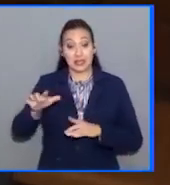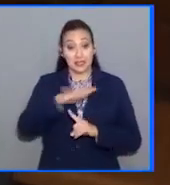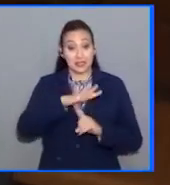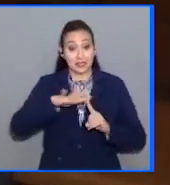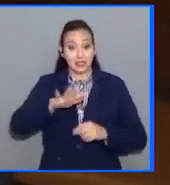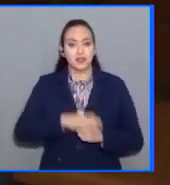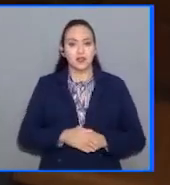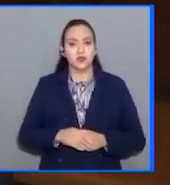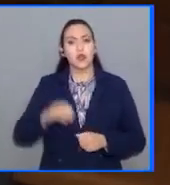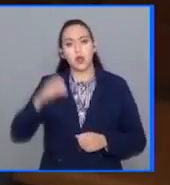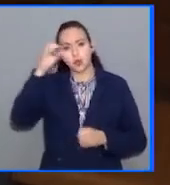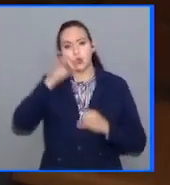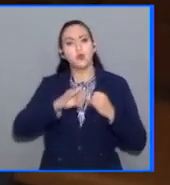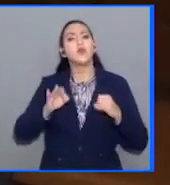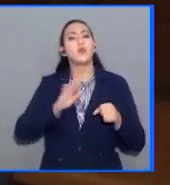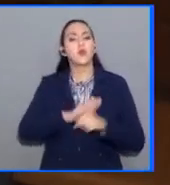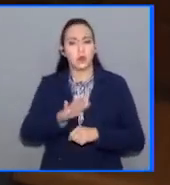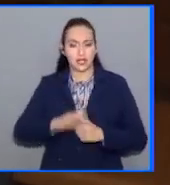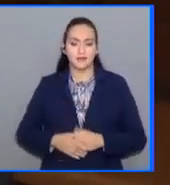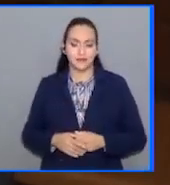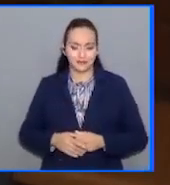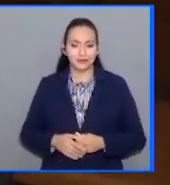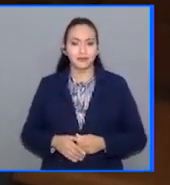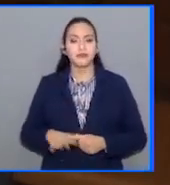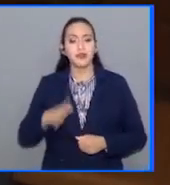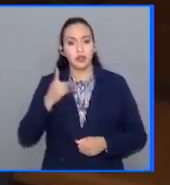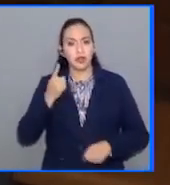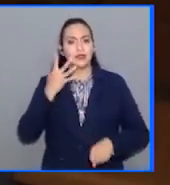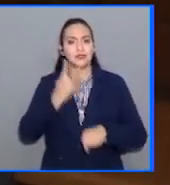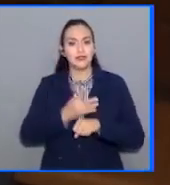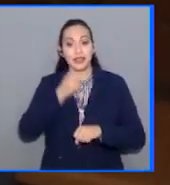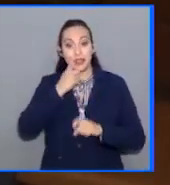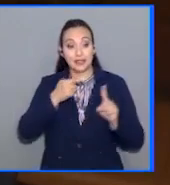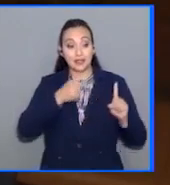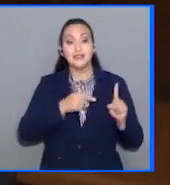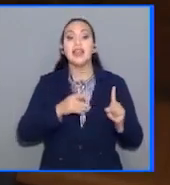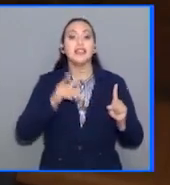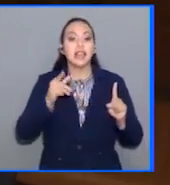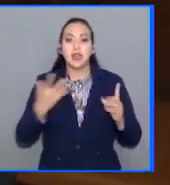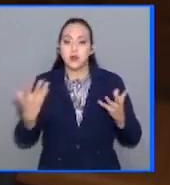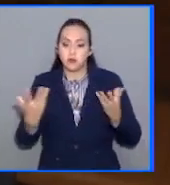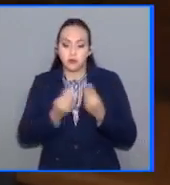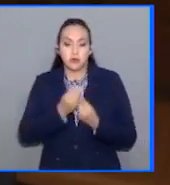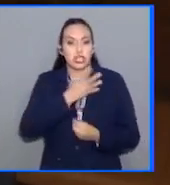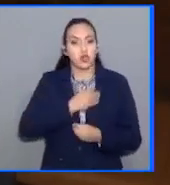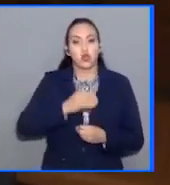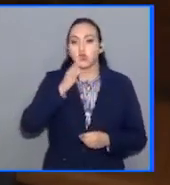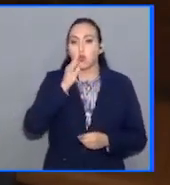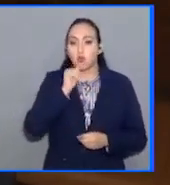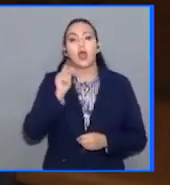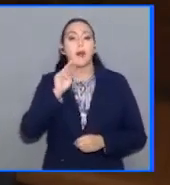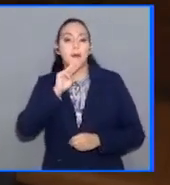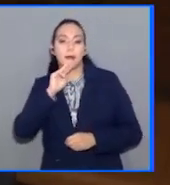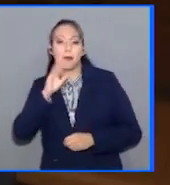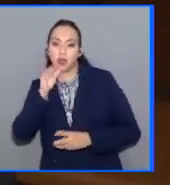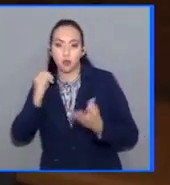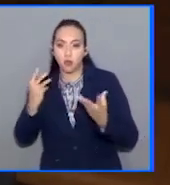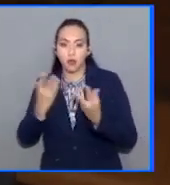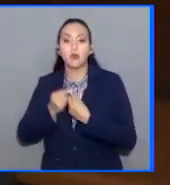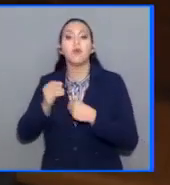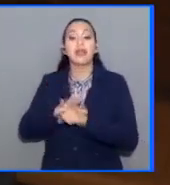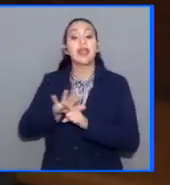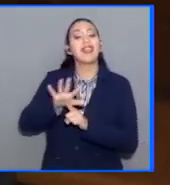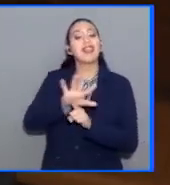estima desproporcionada la sanción de pérdida de patria potestad a consecuencia de la alienación parental,